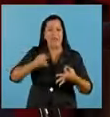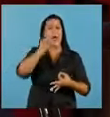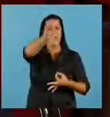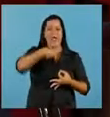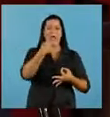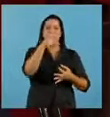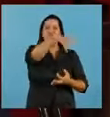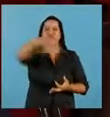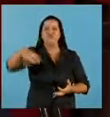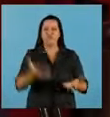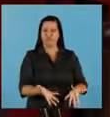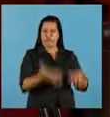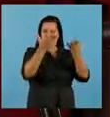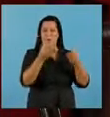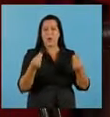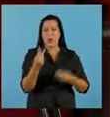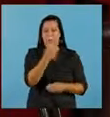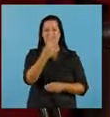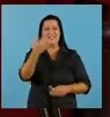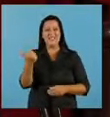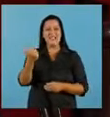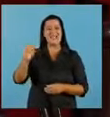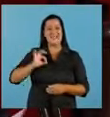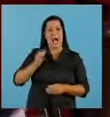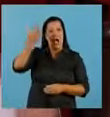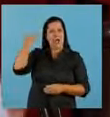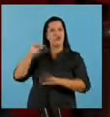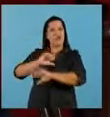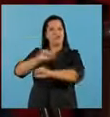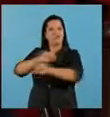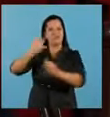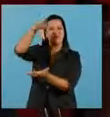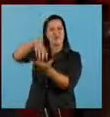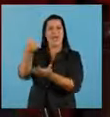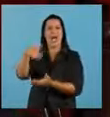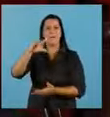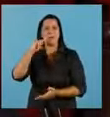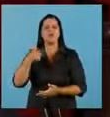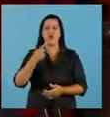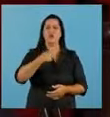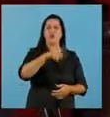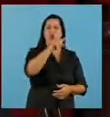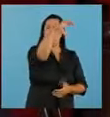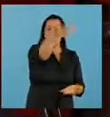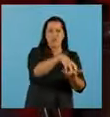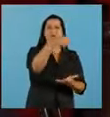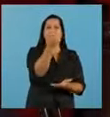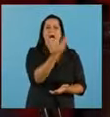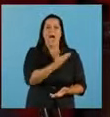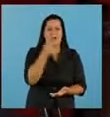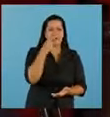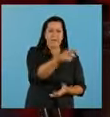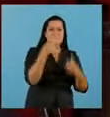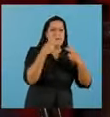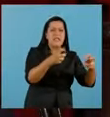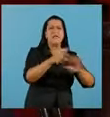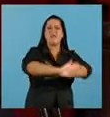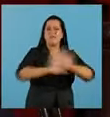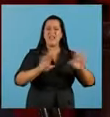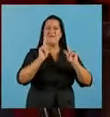eso, a 26 años del atentado a la AMIA, ordenaré a la Agencia Federal de Investigaciones desclasificar